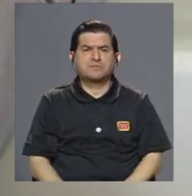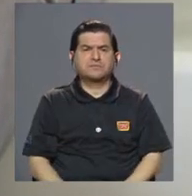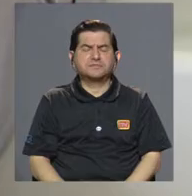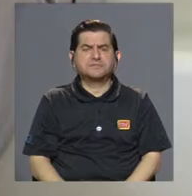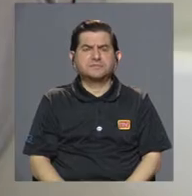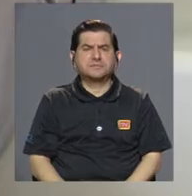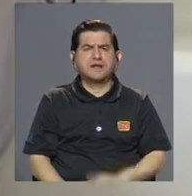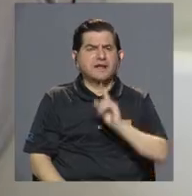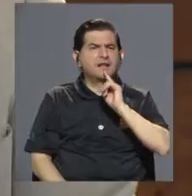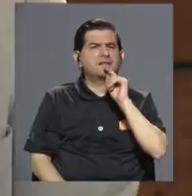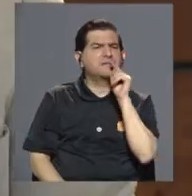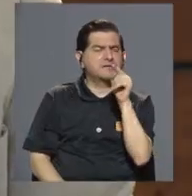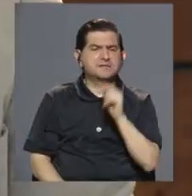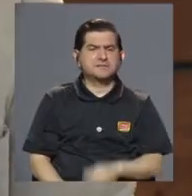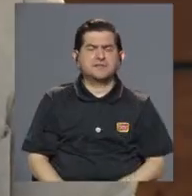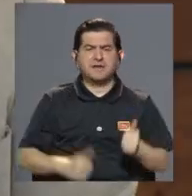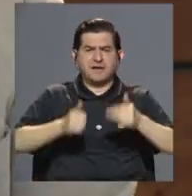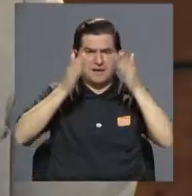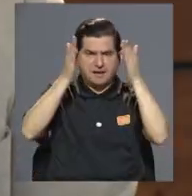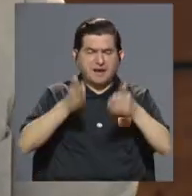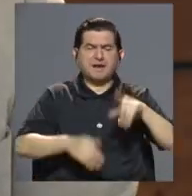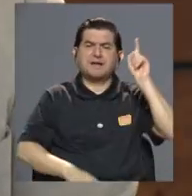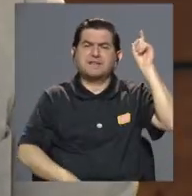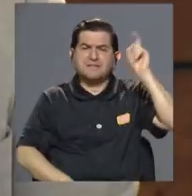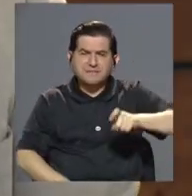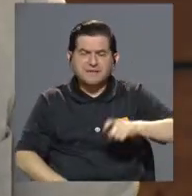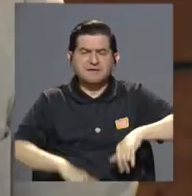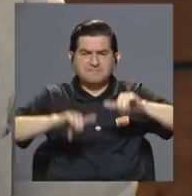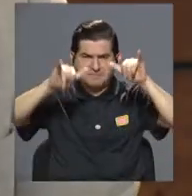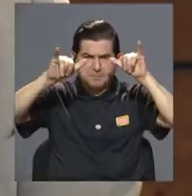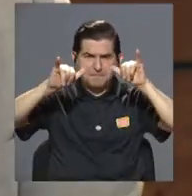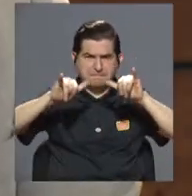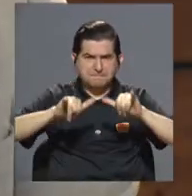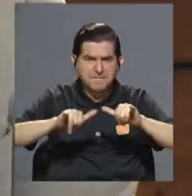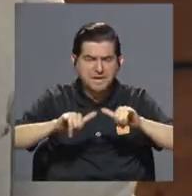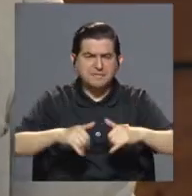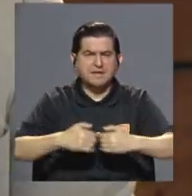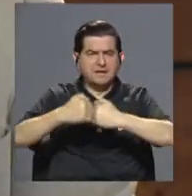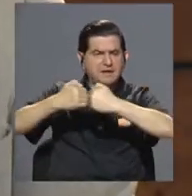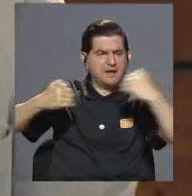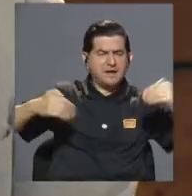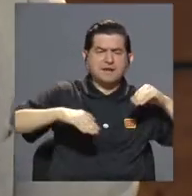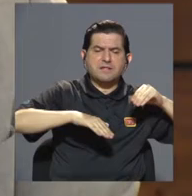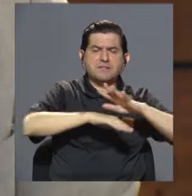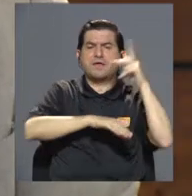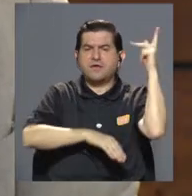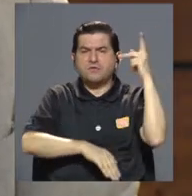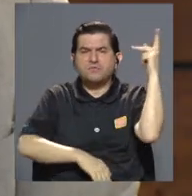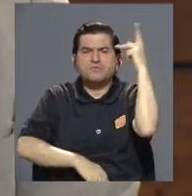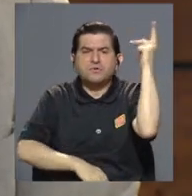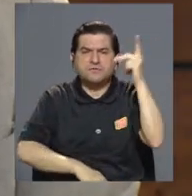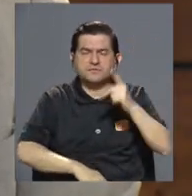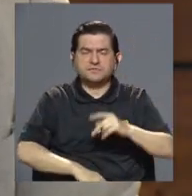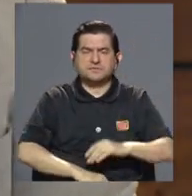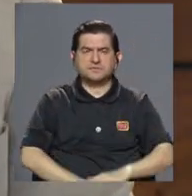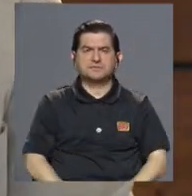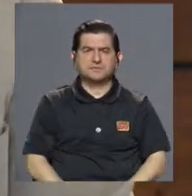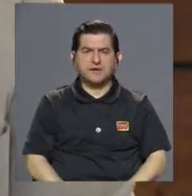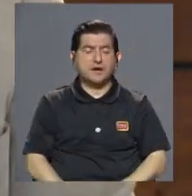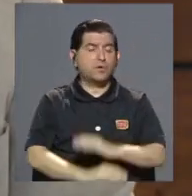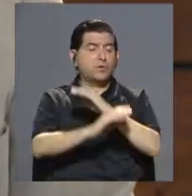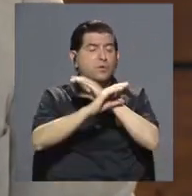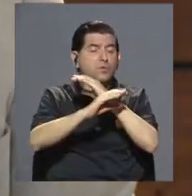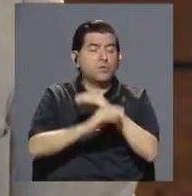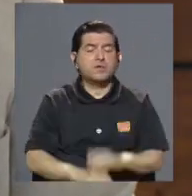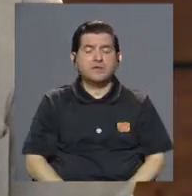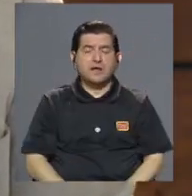decía que el candidato debía mantenerse lejos de las influencias políticas, tener mucho cuidado con